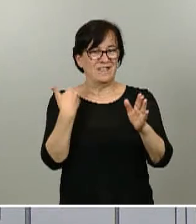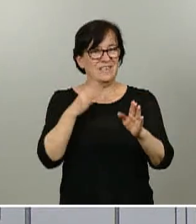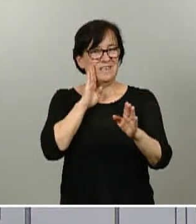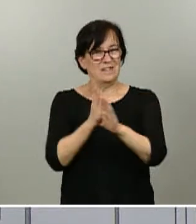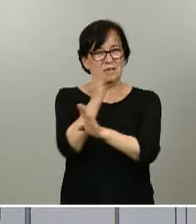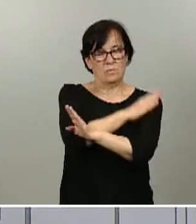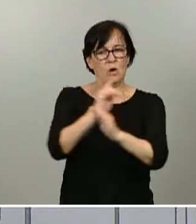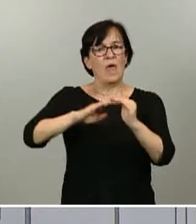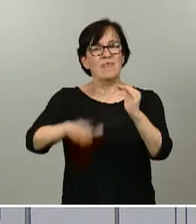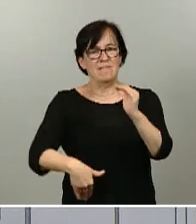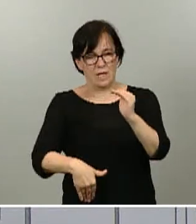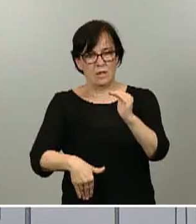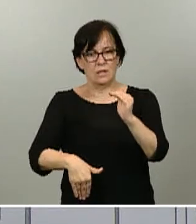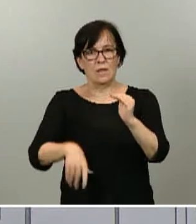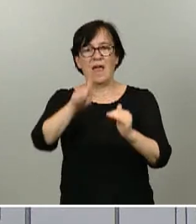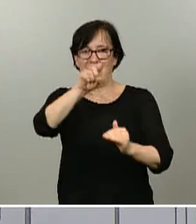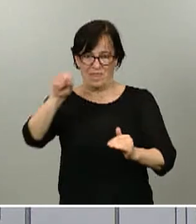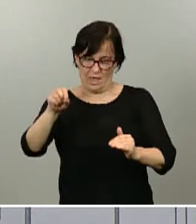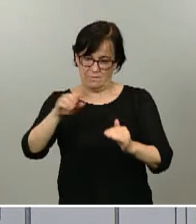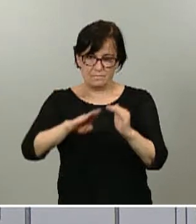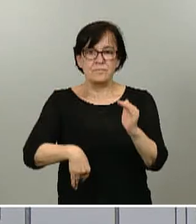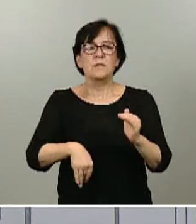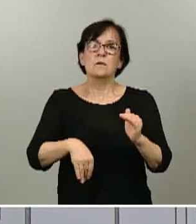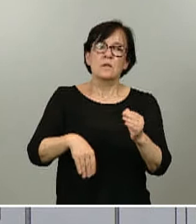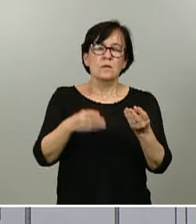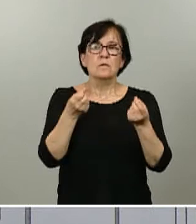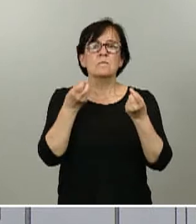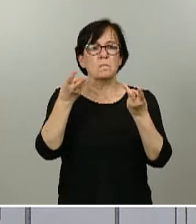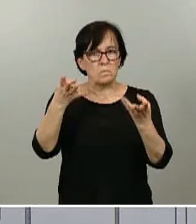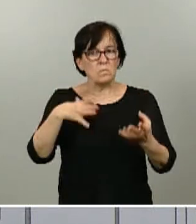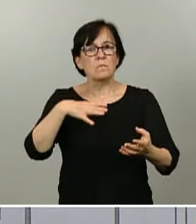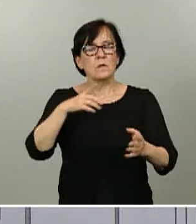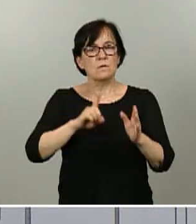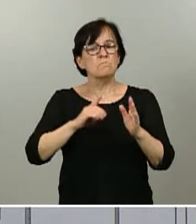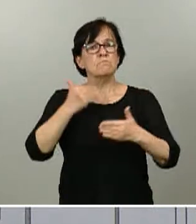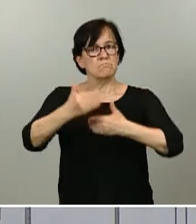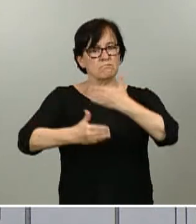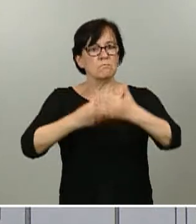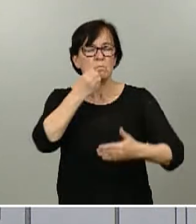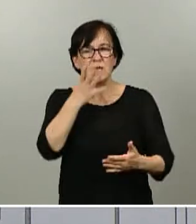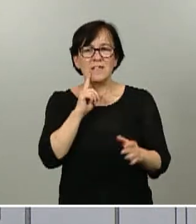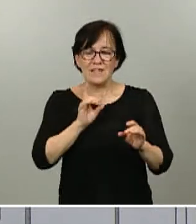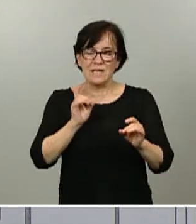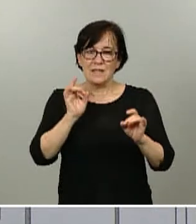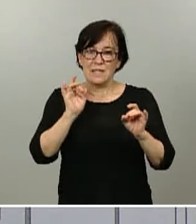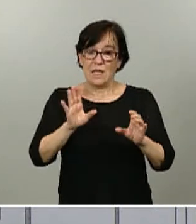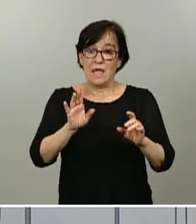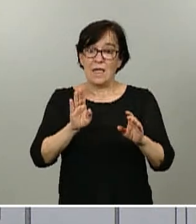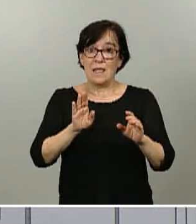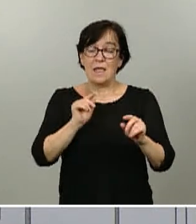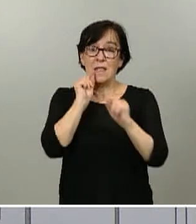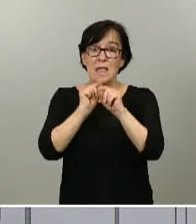debajo de los 100. Es una cifra que evoluciona muy correctamente a la par de que la epidemia, con ese ritmo